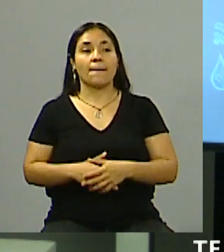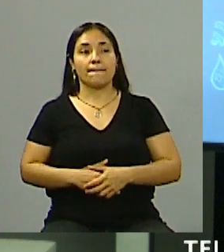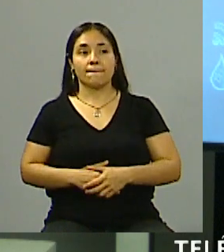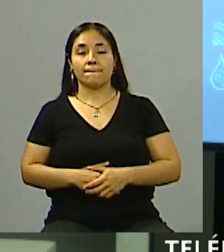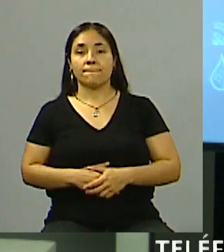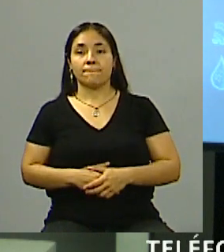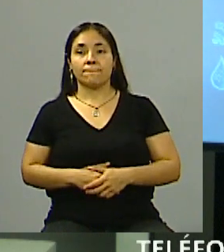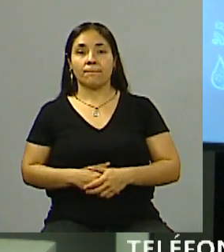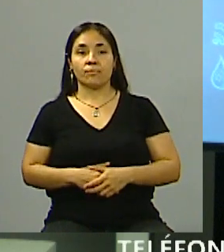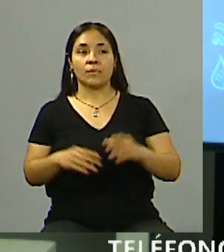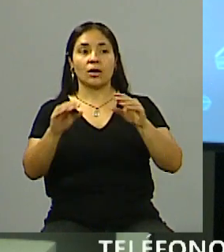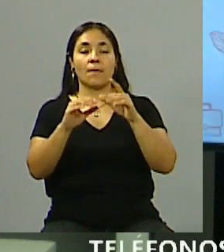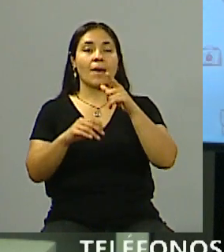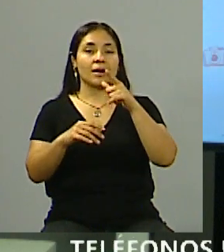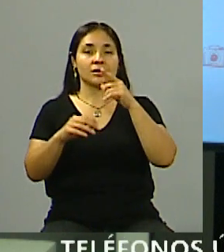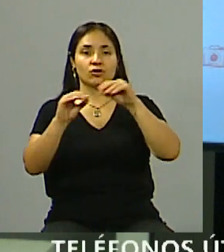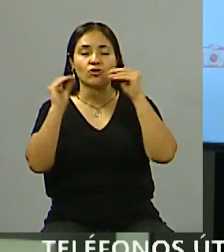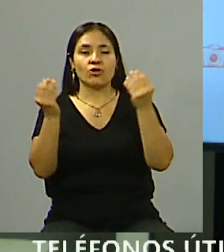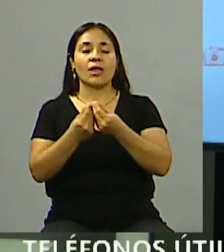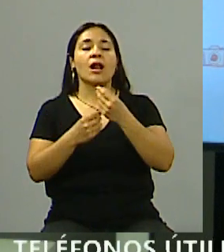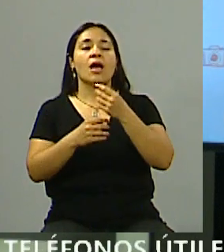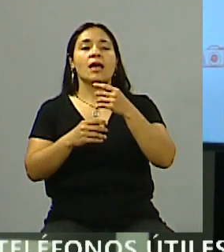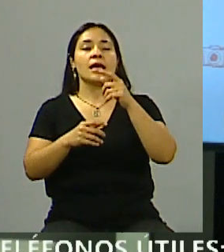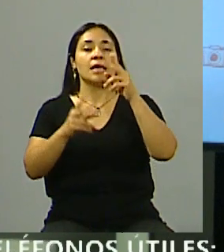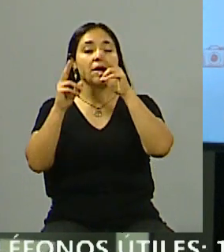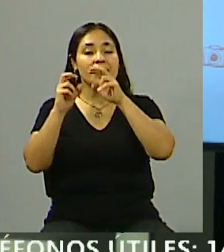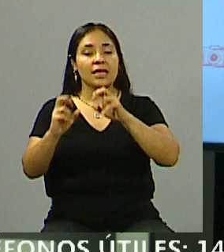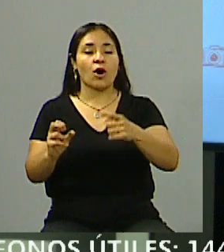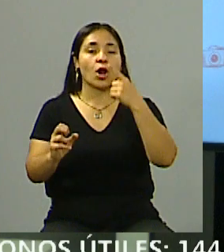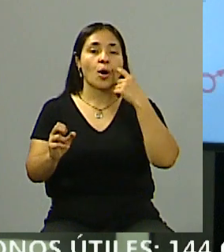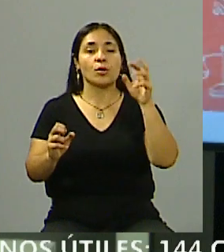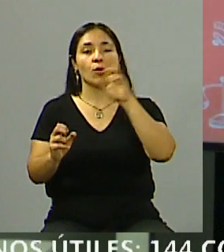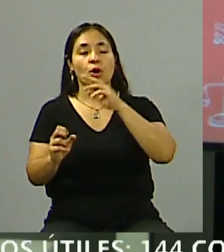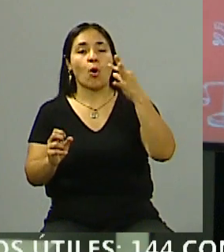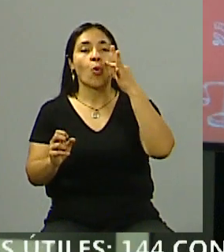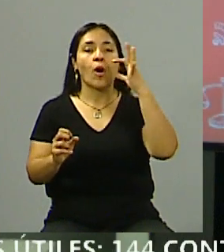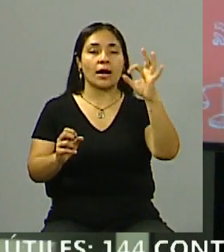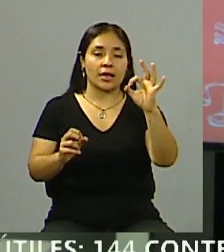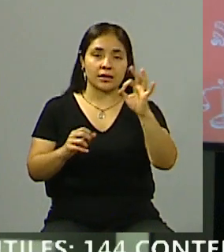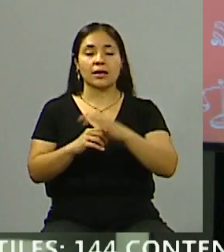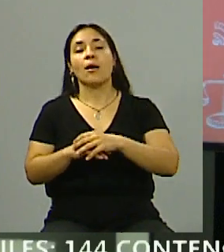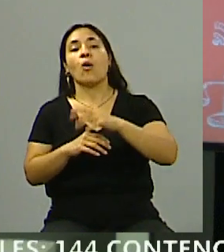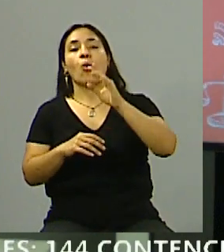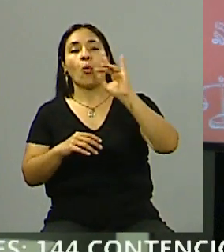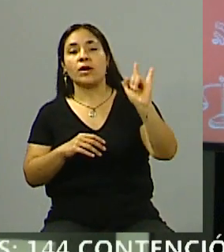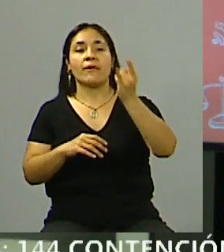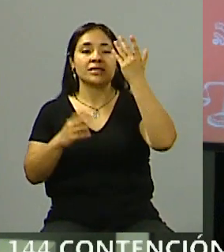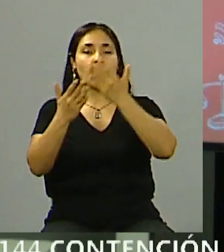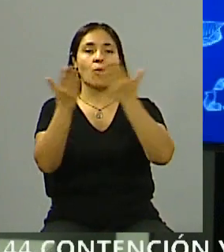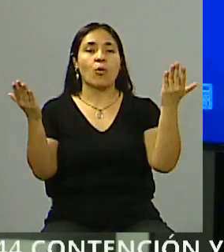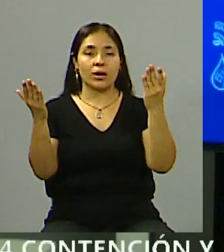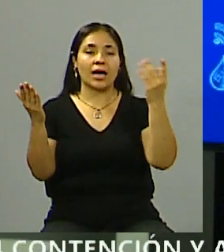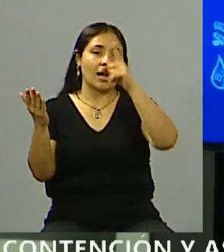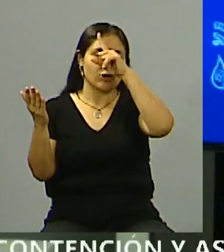este momento somos alrededor de 40 investigadores e investigadoras de unas 12 universidades públicas nacionales y de